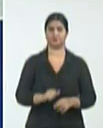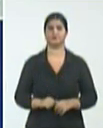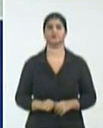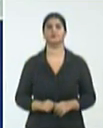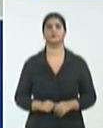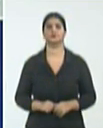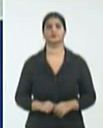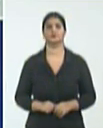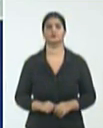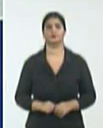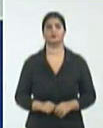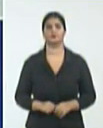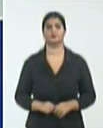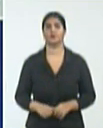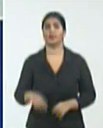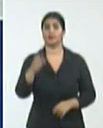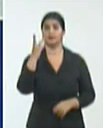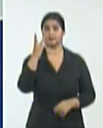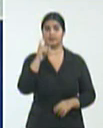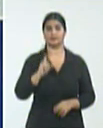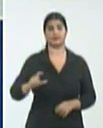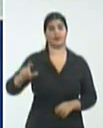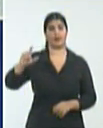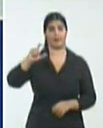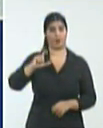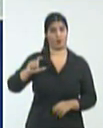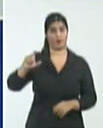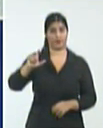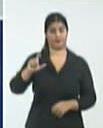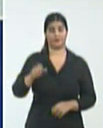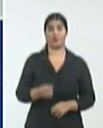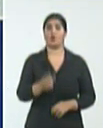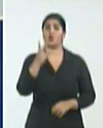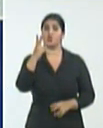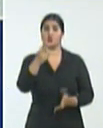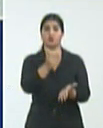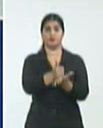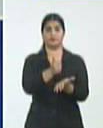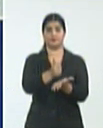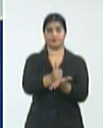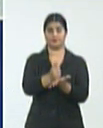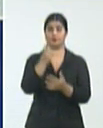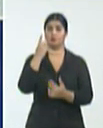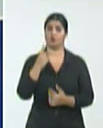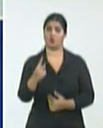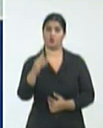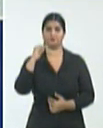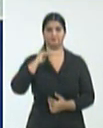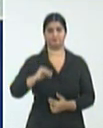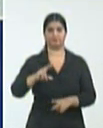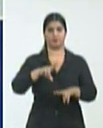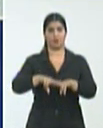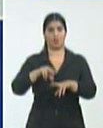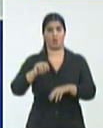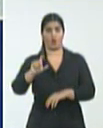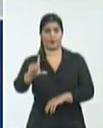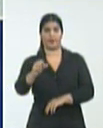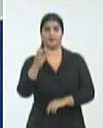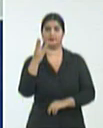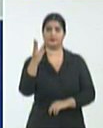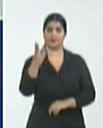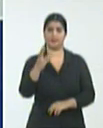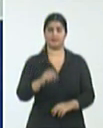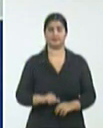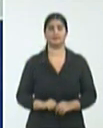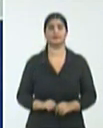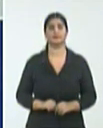casos importados en Camagüey, 2 de Camagüey y 1 de Sibanicú, los 3 casos importados de Holguín, 2 de Holguín